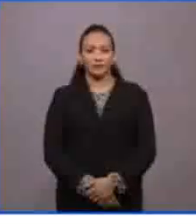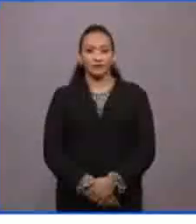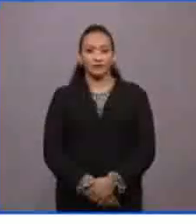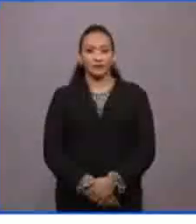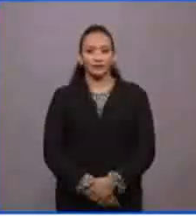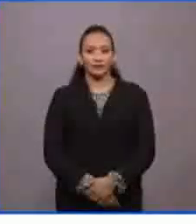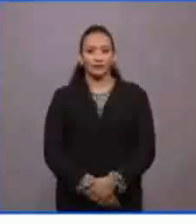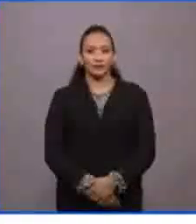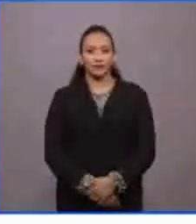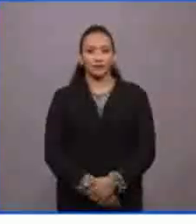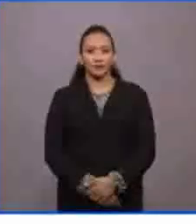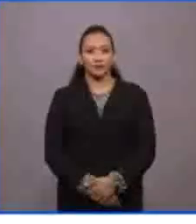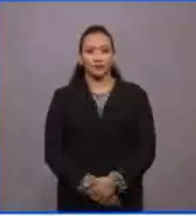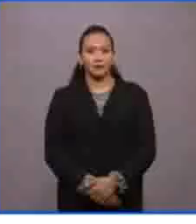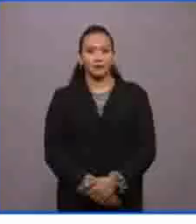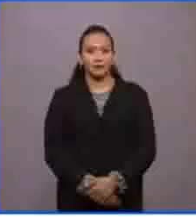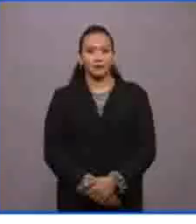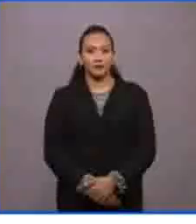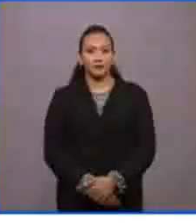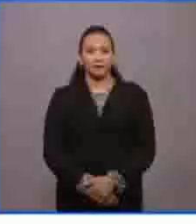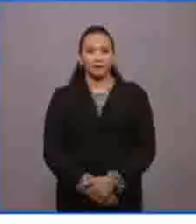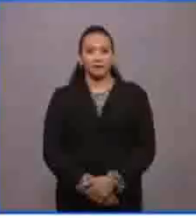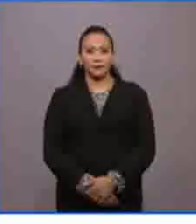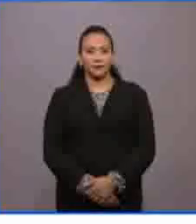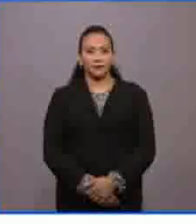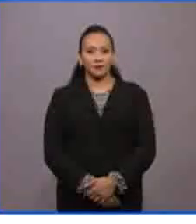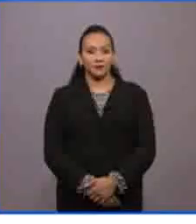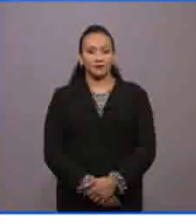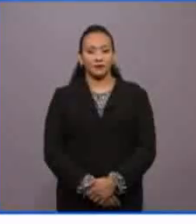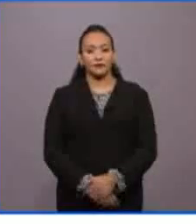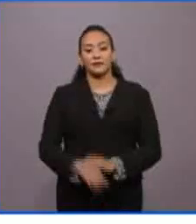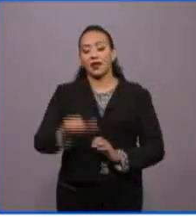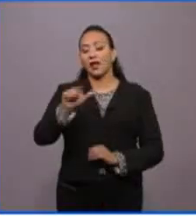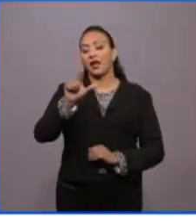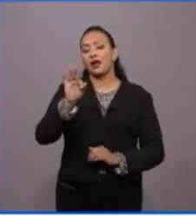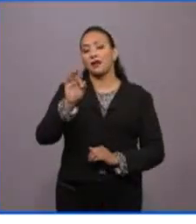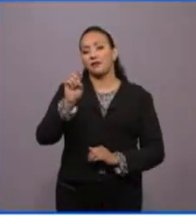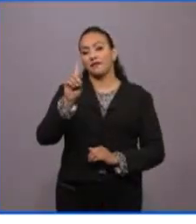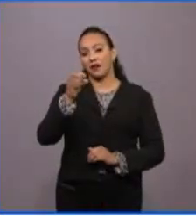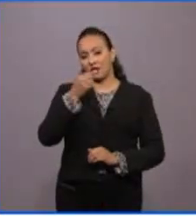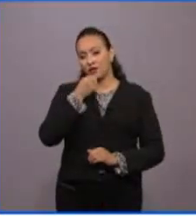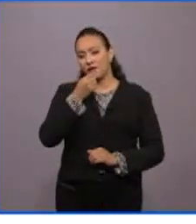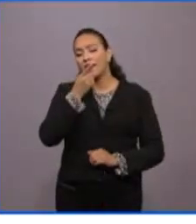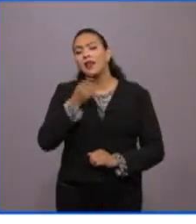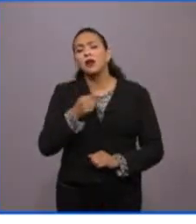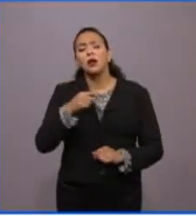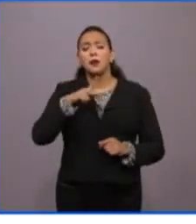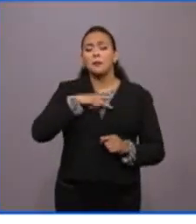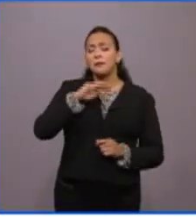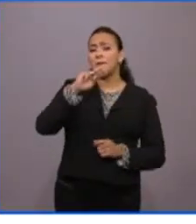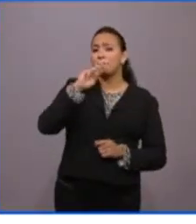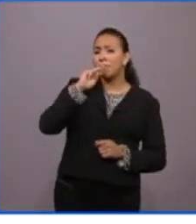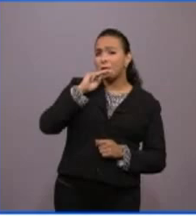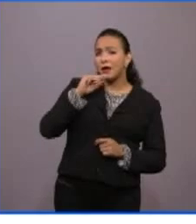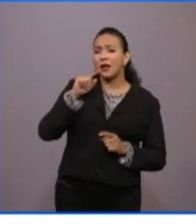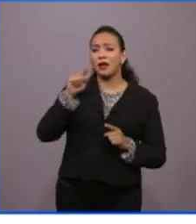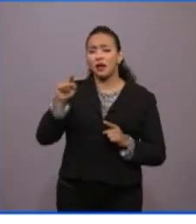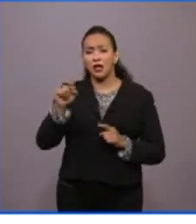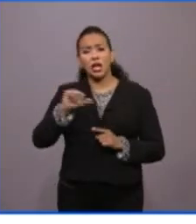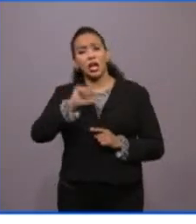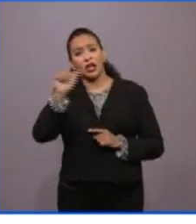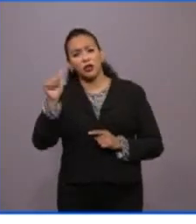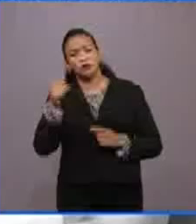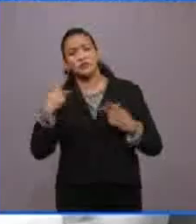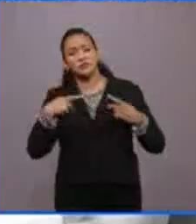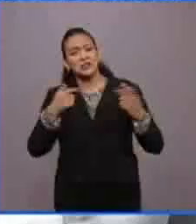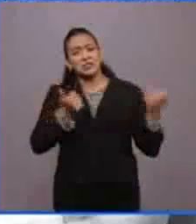Alfredo contó que a él a mi mamá y a Reyes Ignacio los llevaron